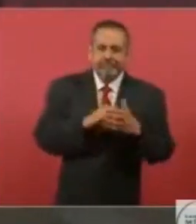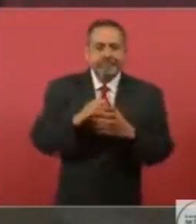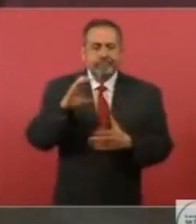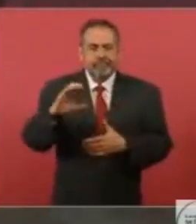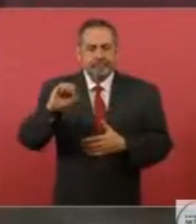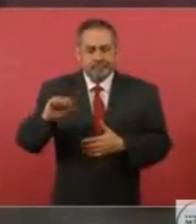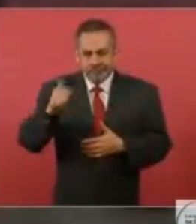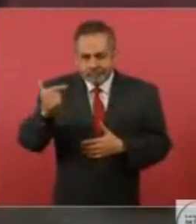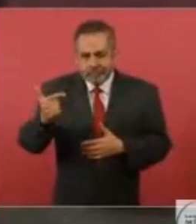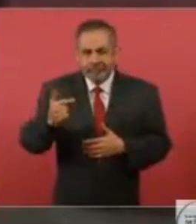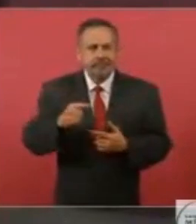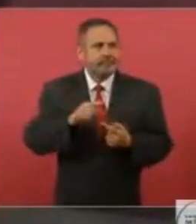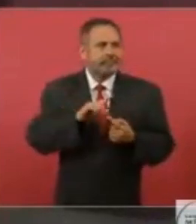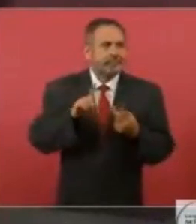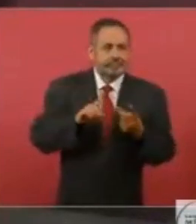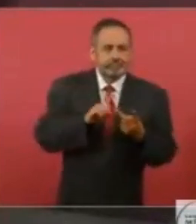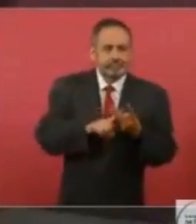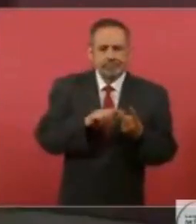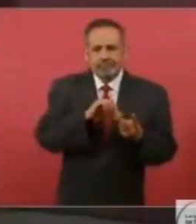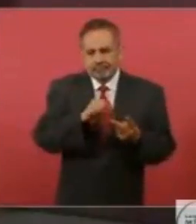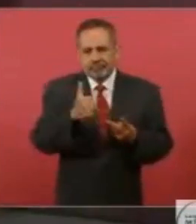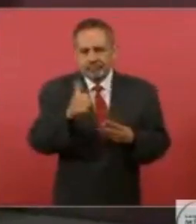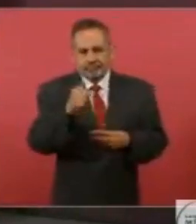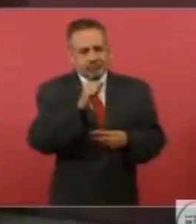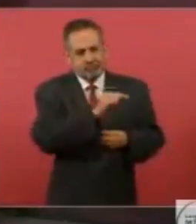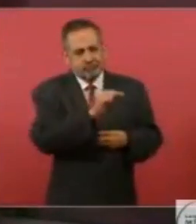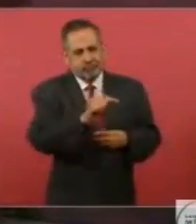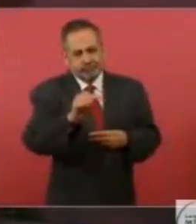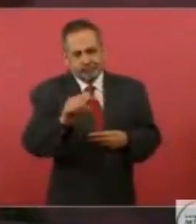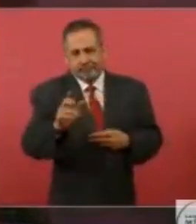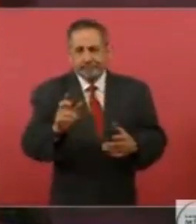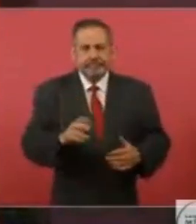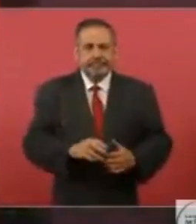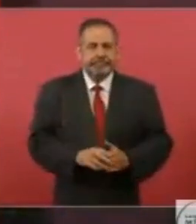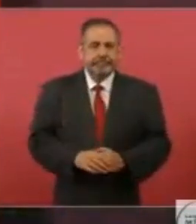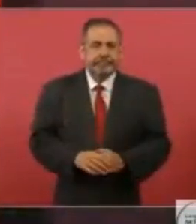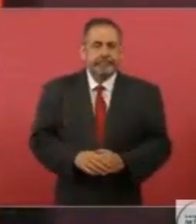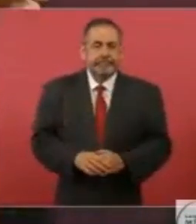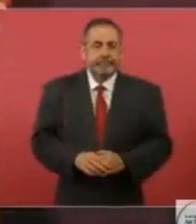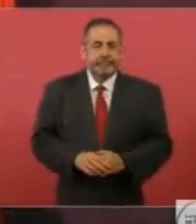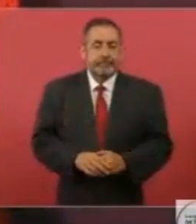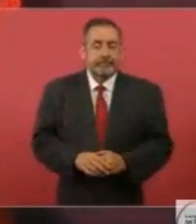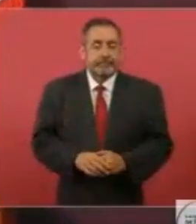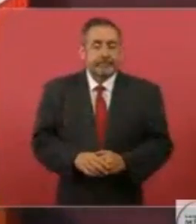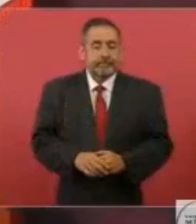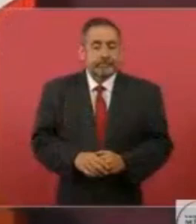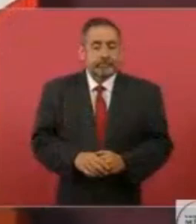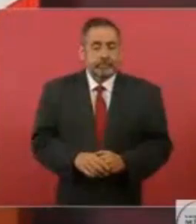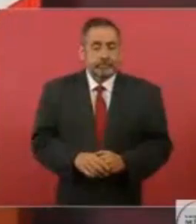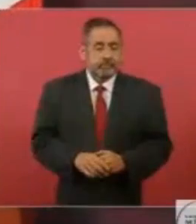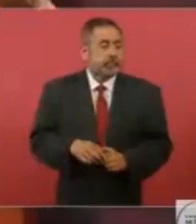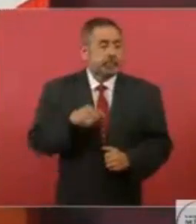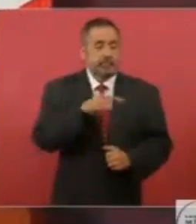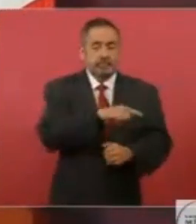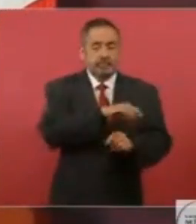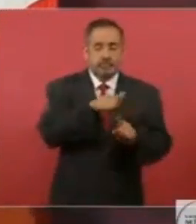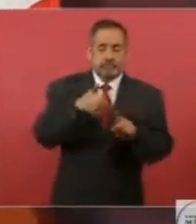y otros, ¿no? Y él es el que opera